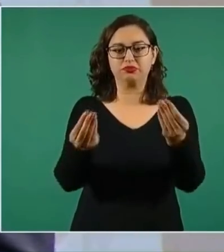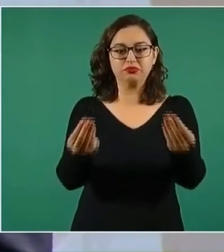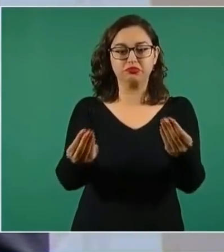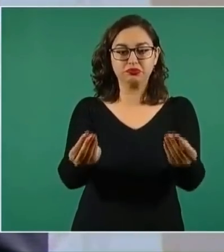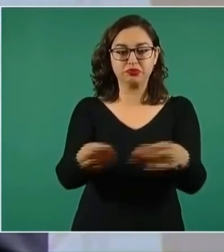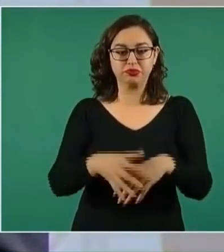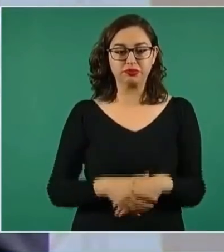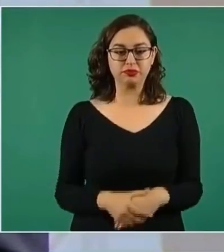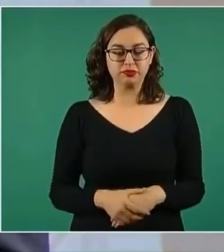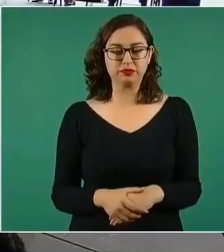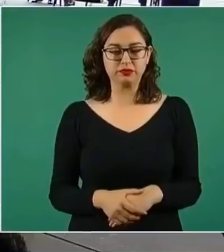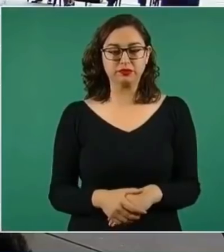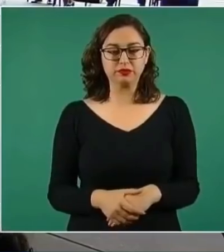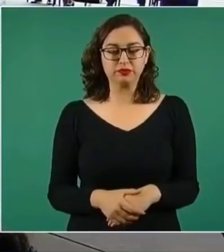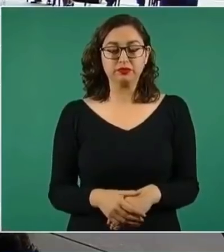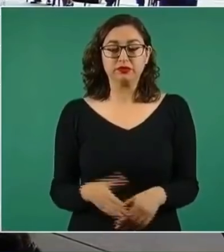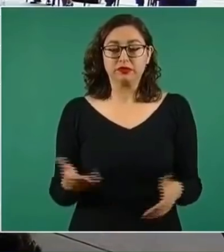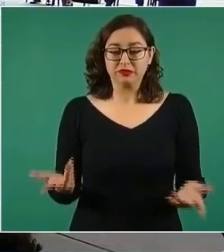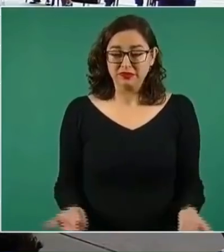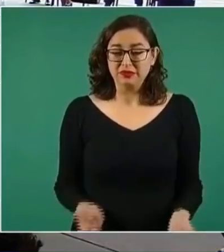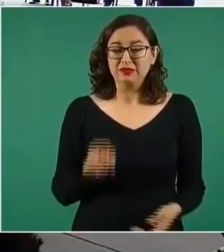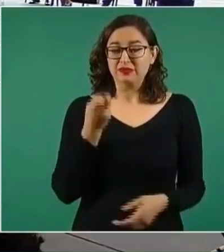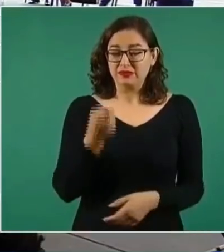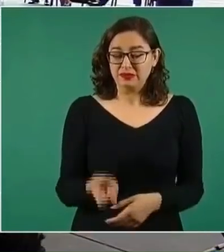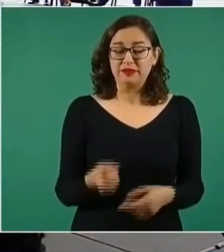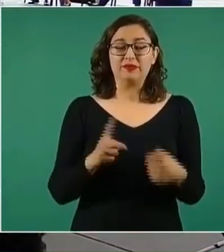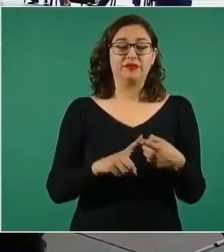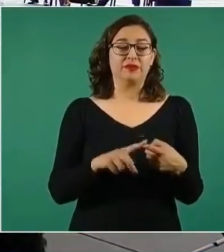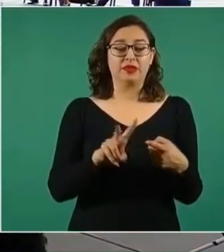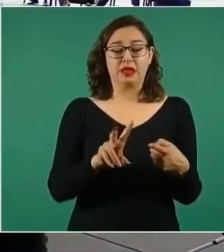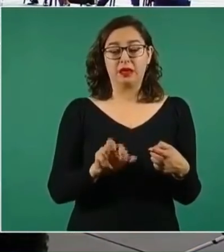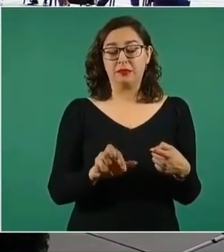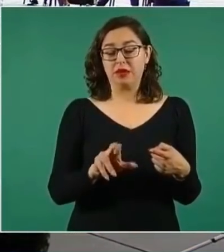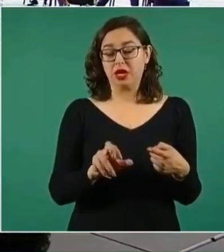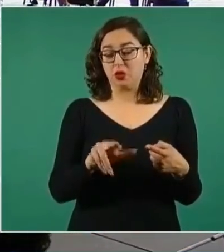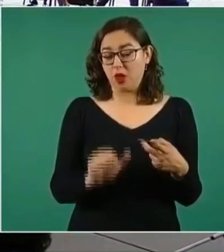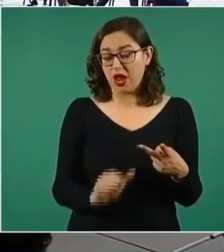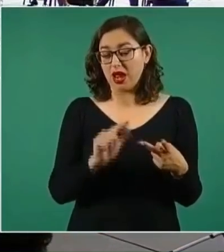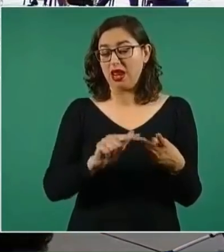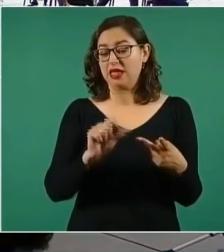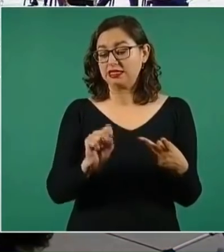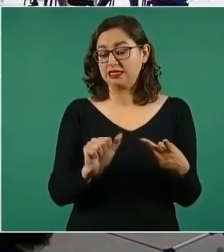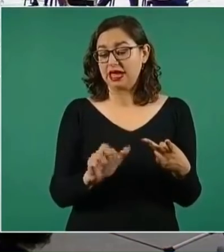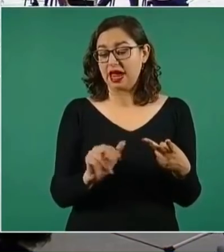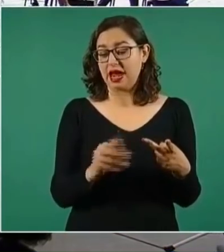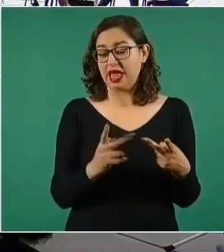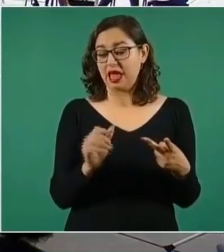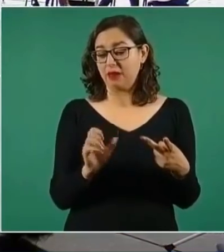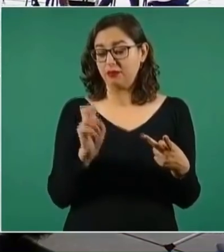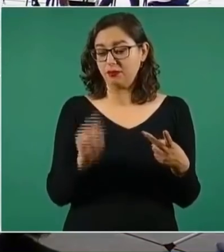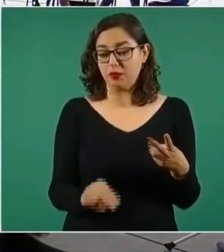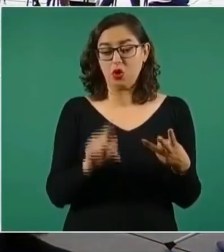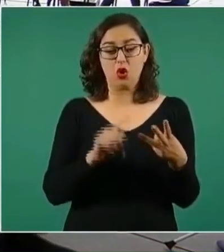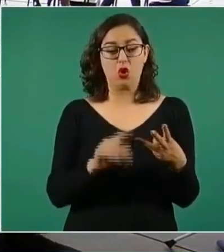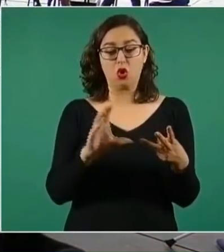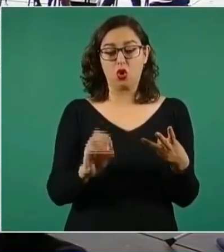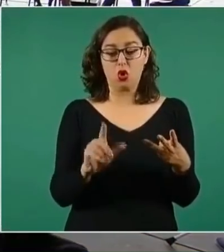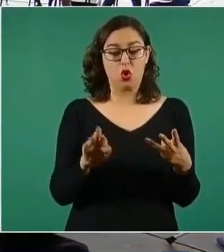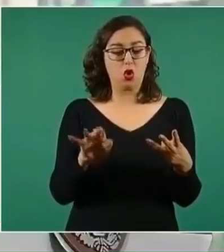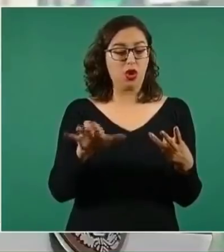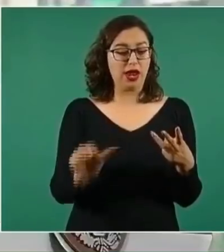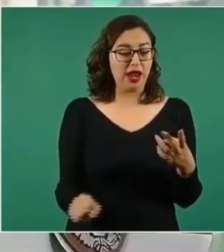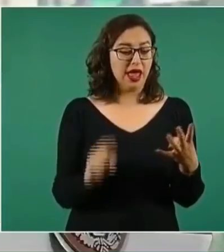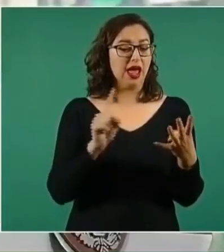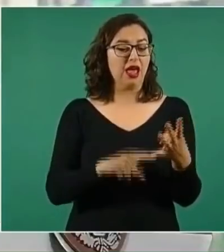Estas terribles epidemias de viruela, sarampión, paludismo, cólera, tosferina, mal de